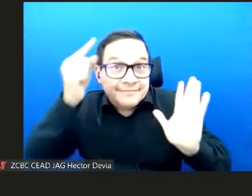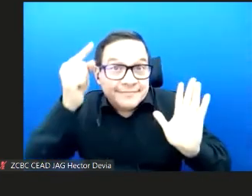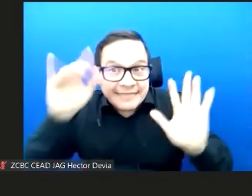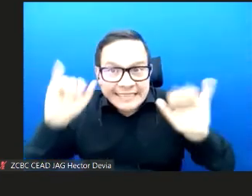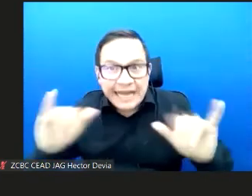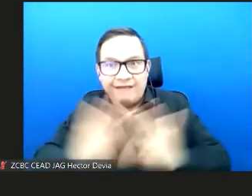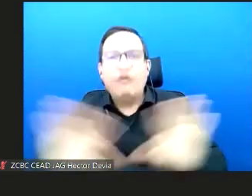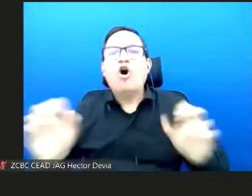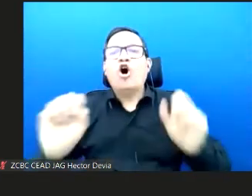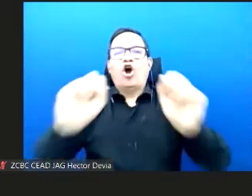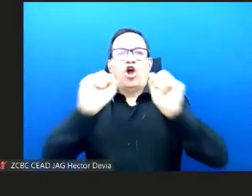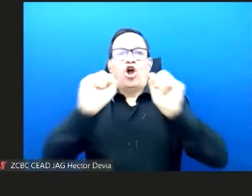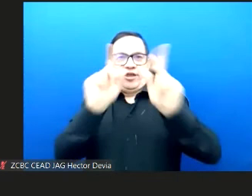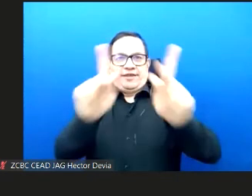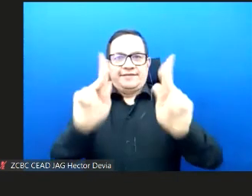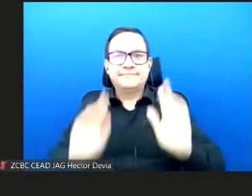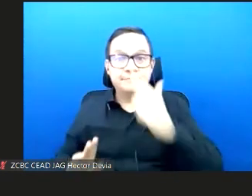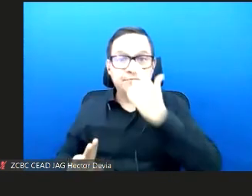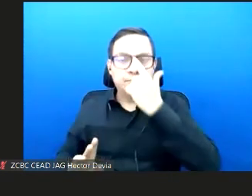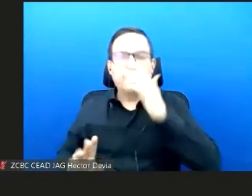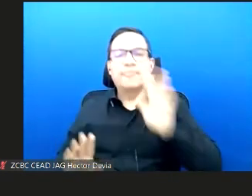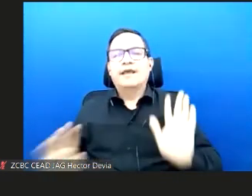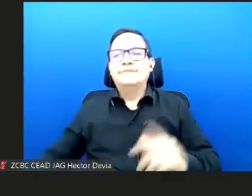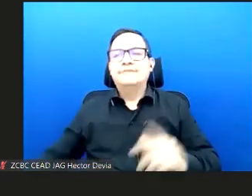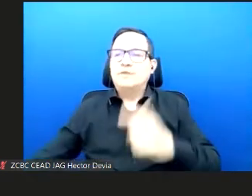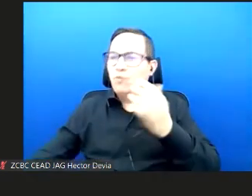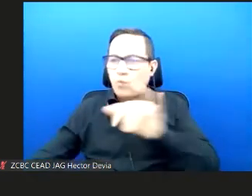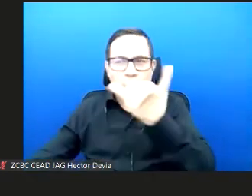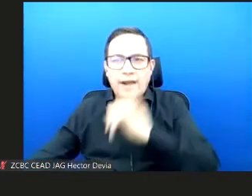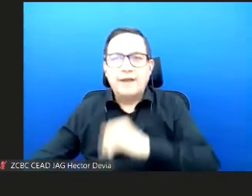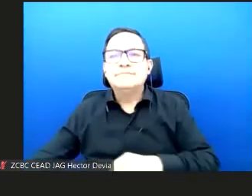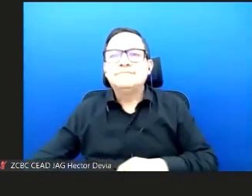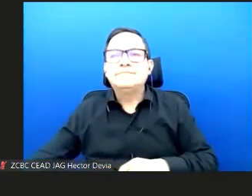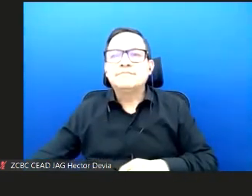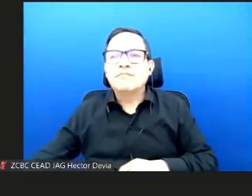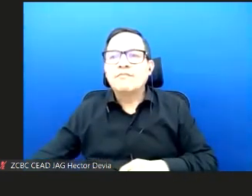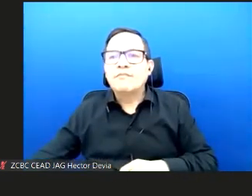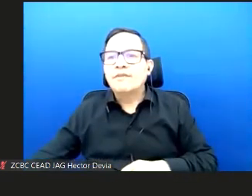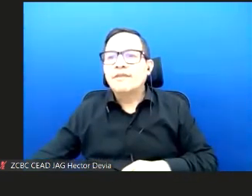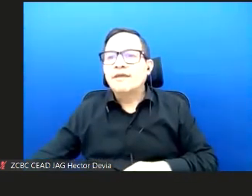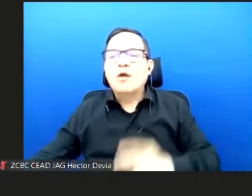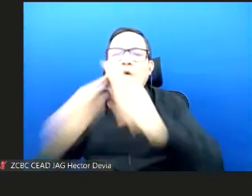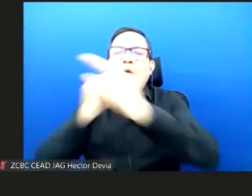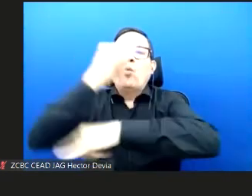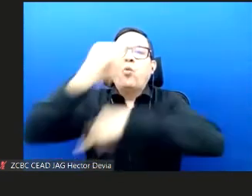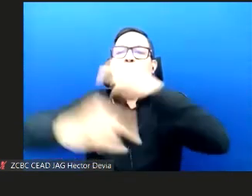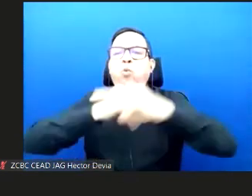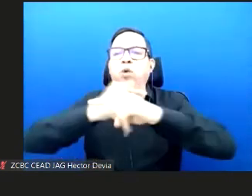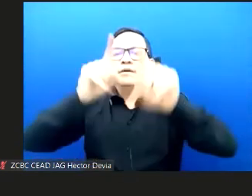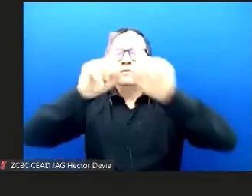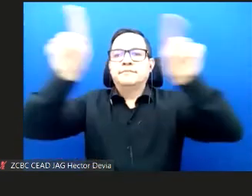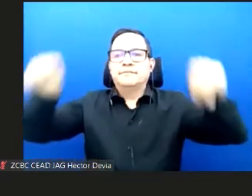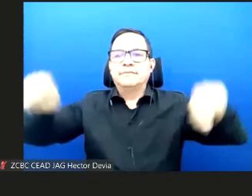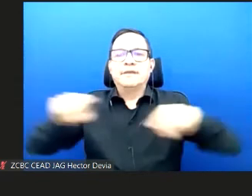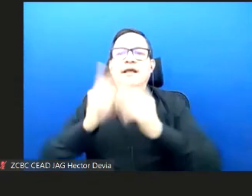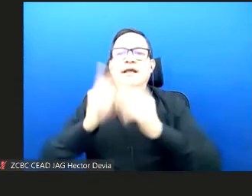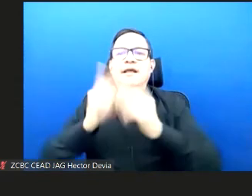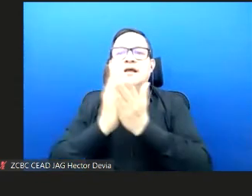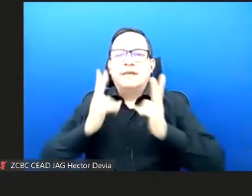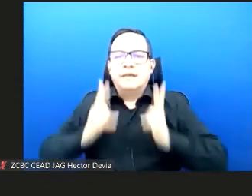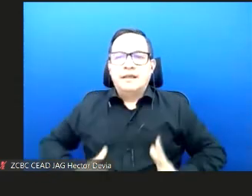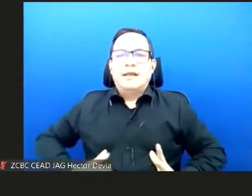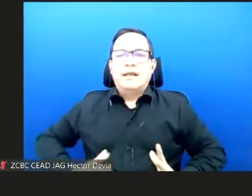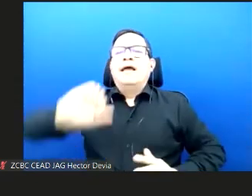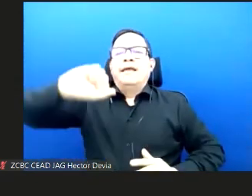Bueno, entonces, como decíamos, el conjunto universal va a ser estudiantes de quinto semestre de administración de empresas, el